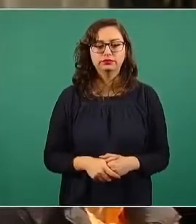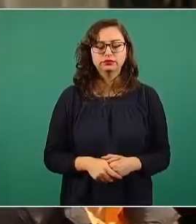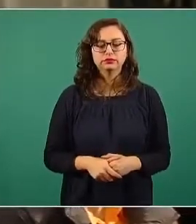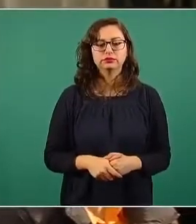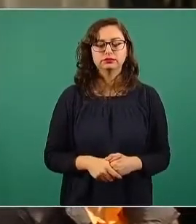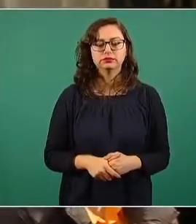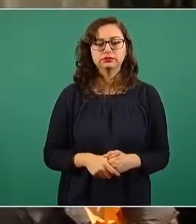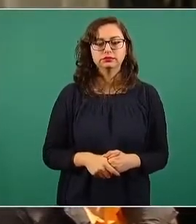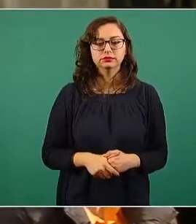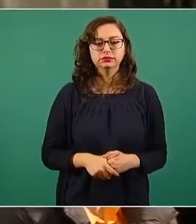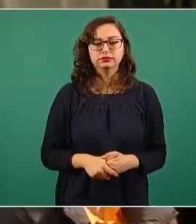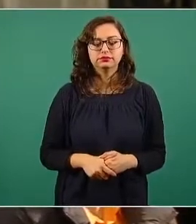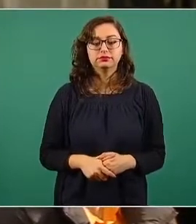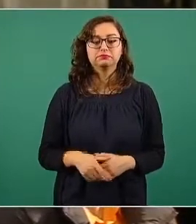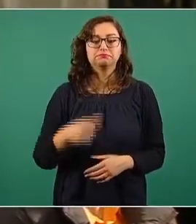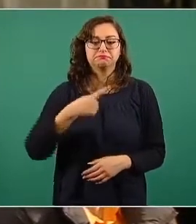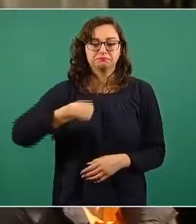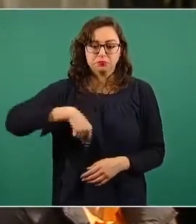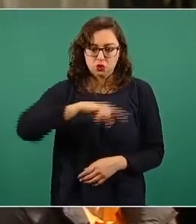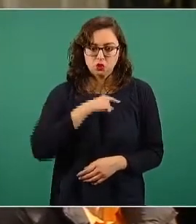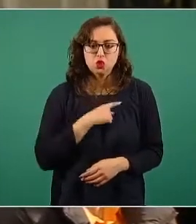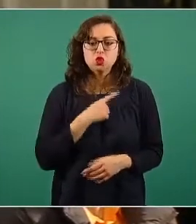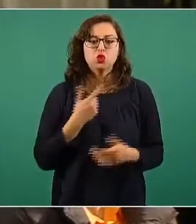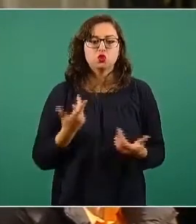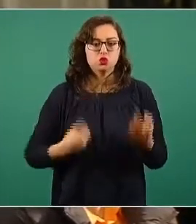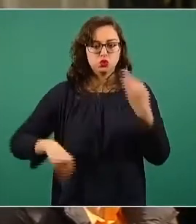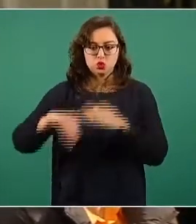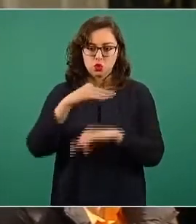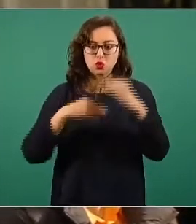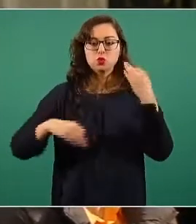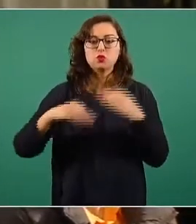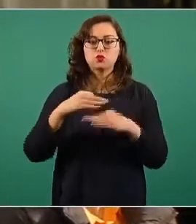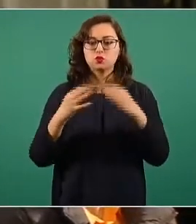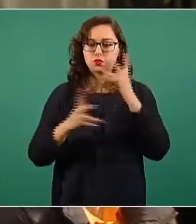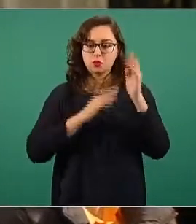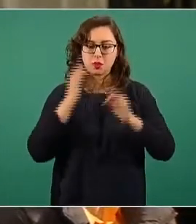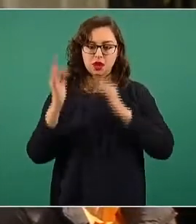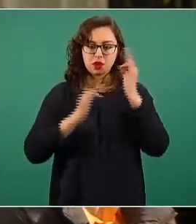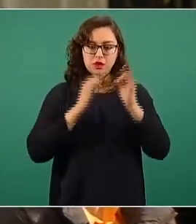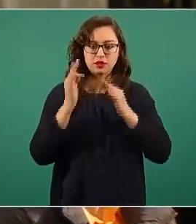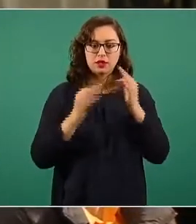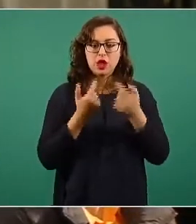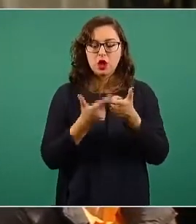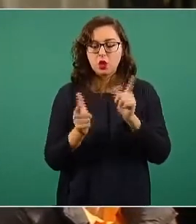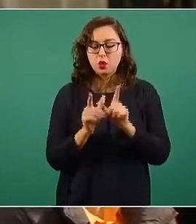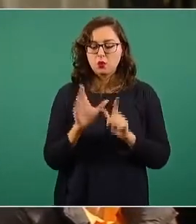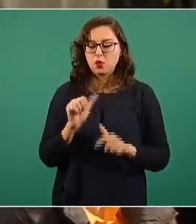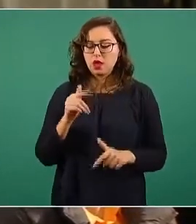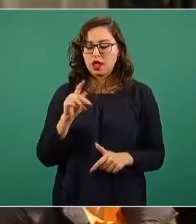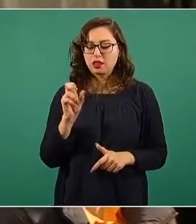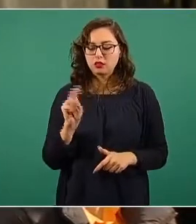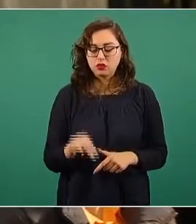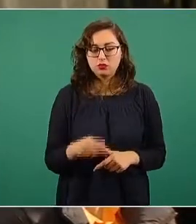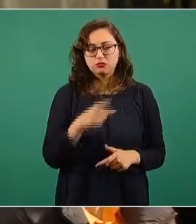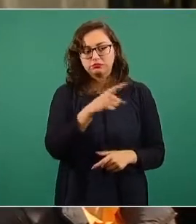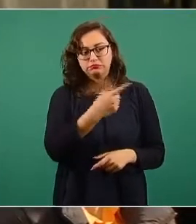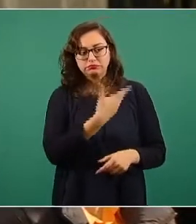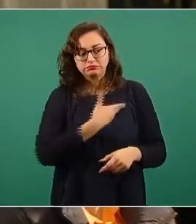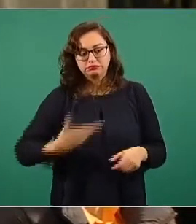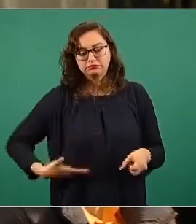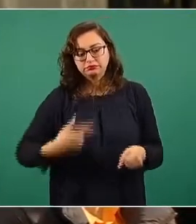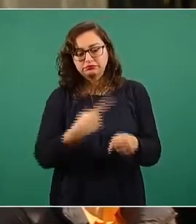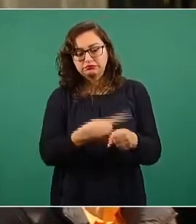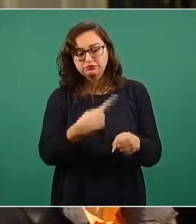servidor, le deseamos la pronta recuperación al señor presidente en atención a dar positivo en COVID-19. El